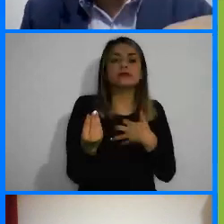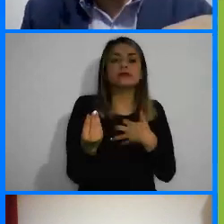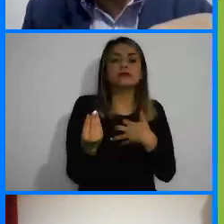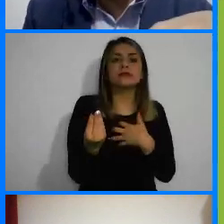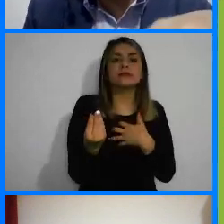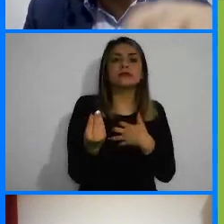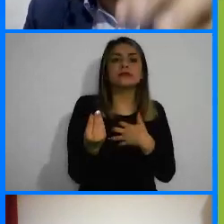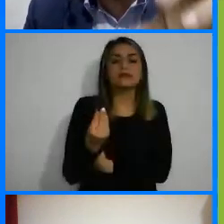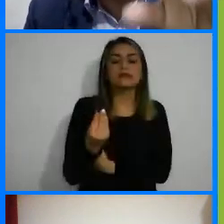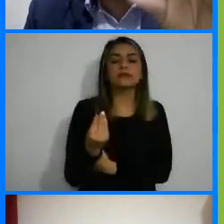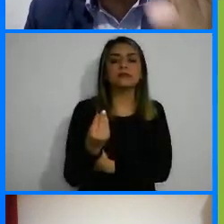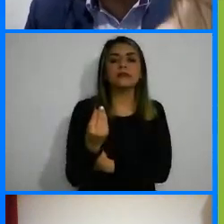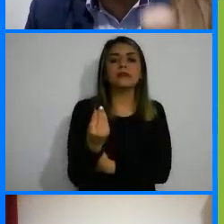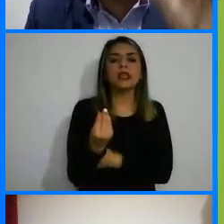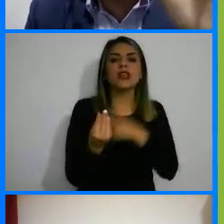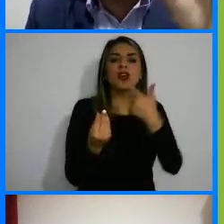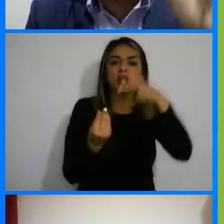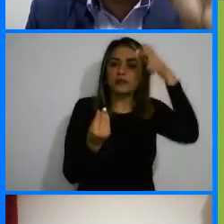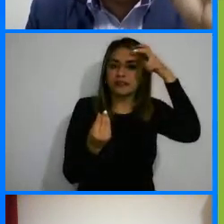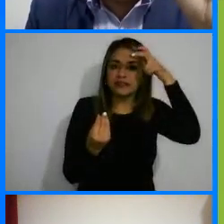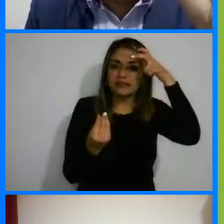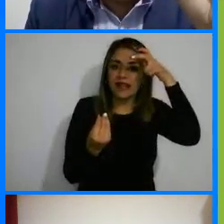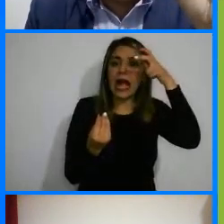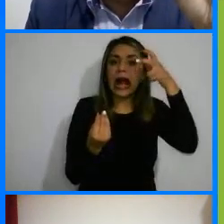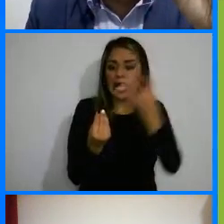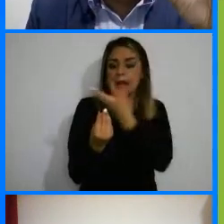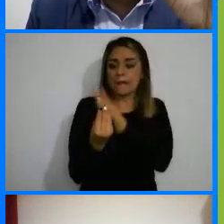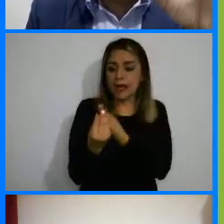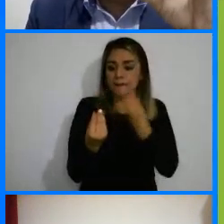los venados, ¿sí? Entonces ya no estoy hablando de individuos,